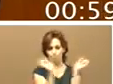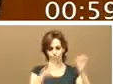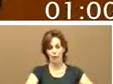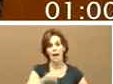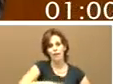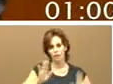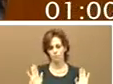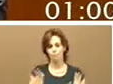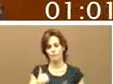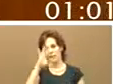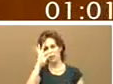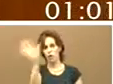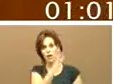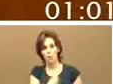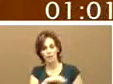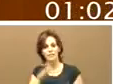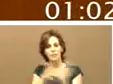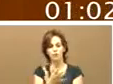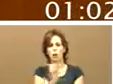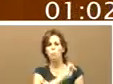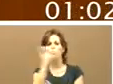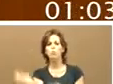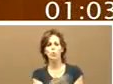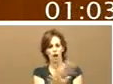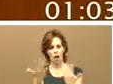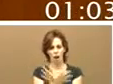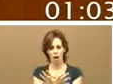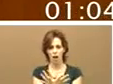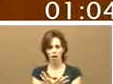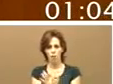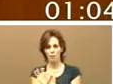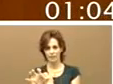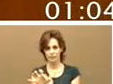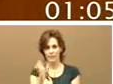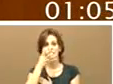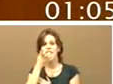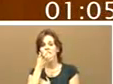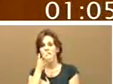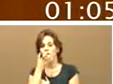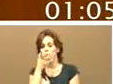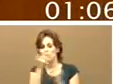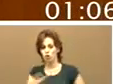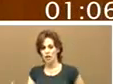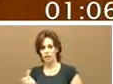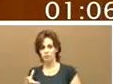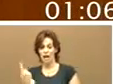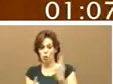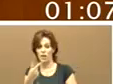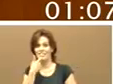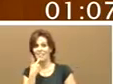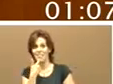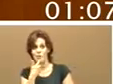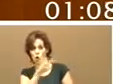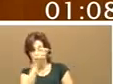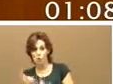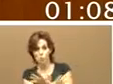yo creo que España es un país plural. Y todo aquel que no defienda que España es un país plural, sencillamente